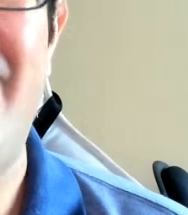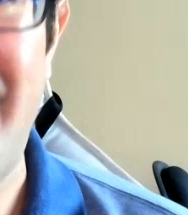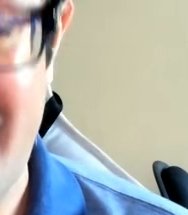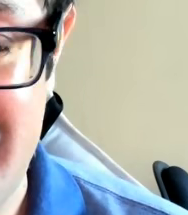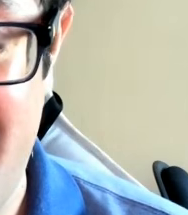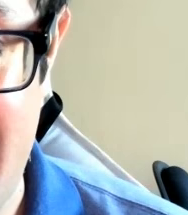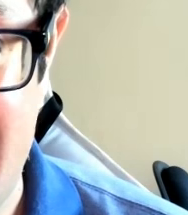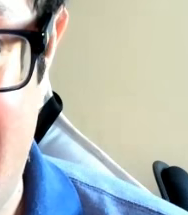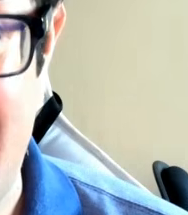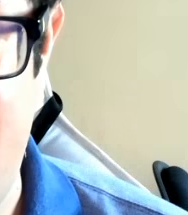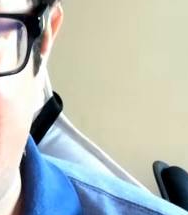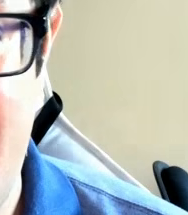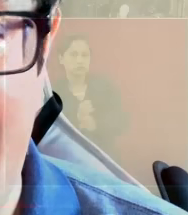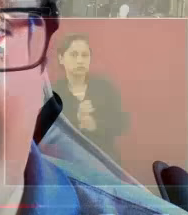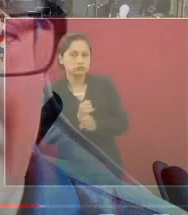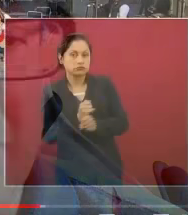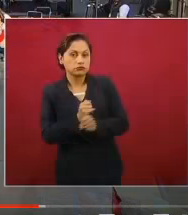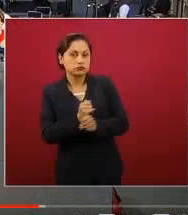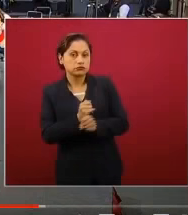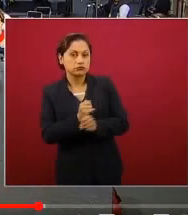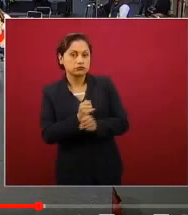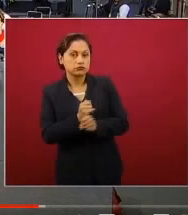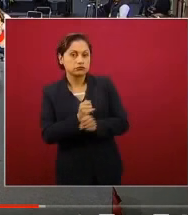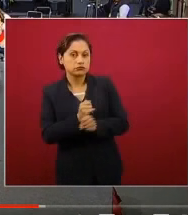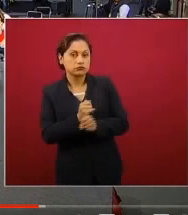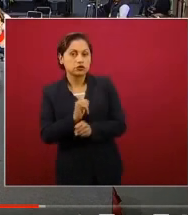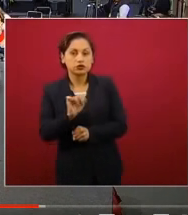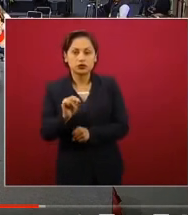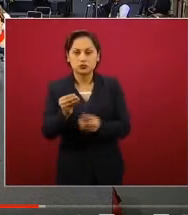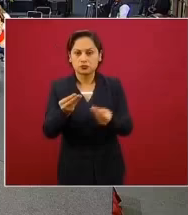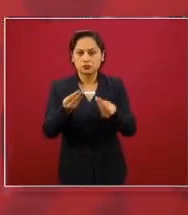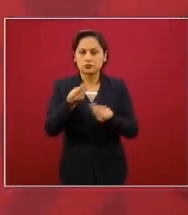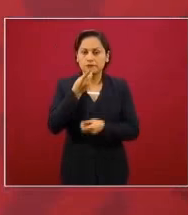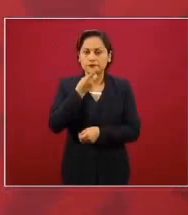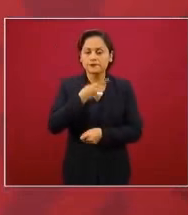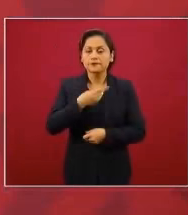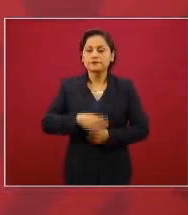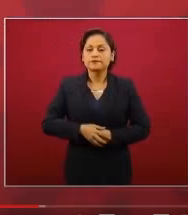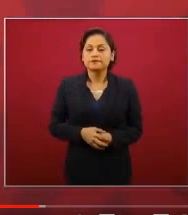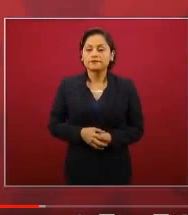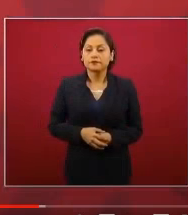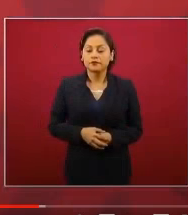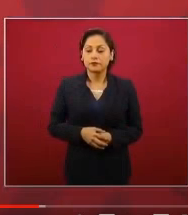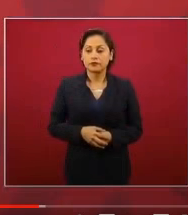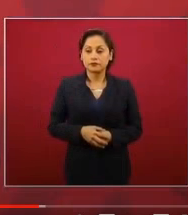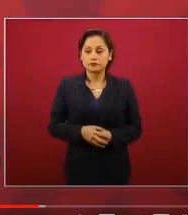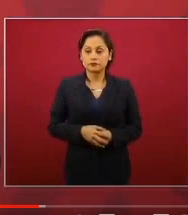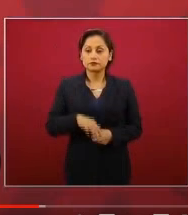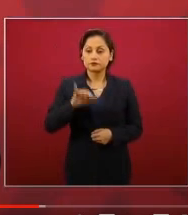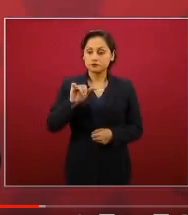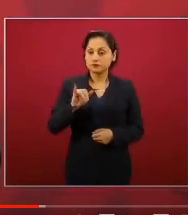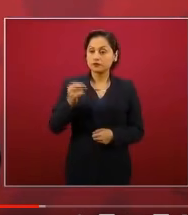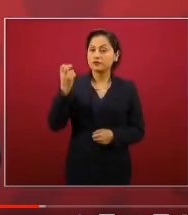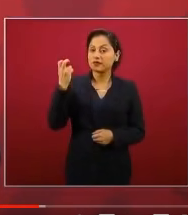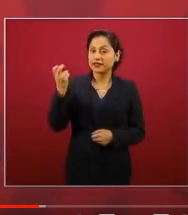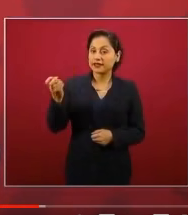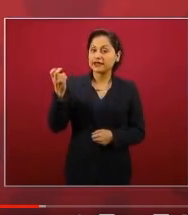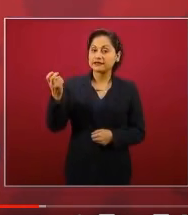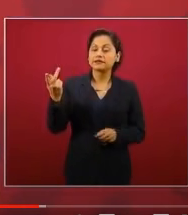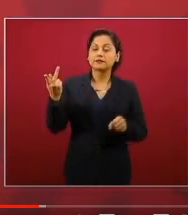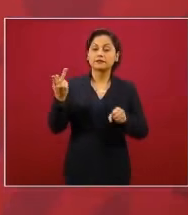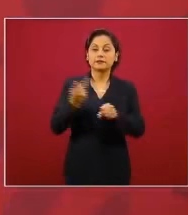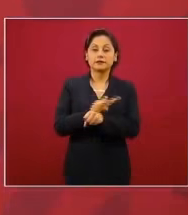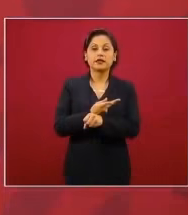la unidad inteligencia financiera también entraría vamos a escuchar fundamental el caso lo está atendiendo la fiscalía